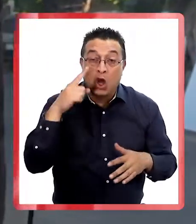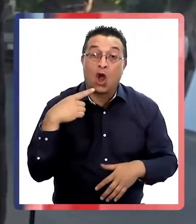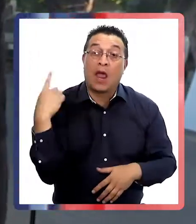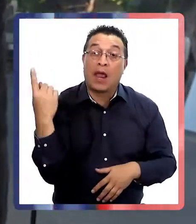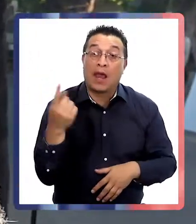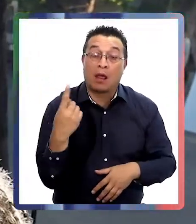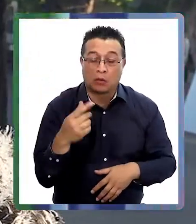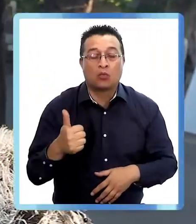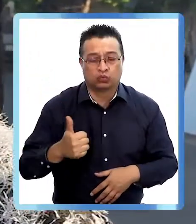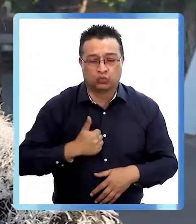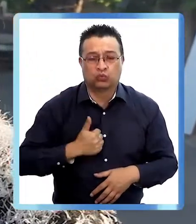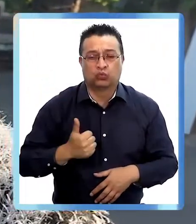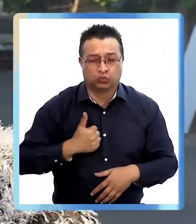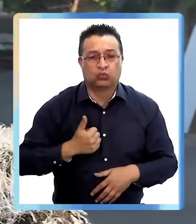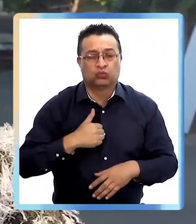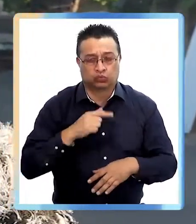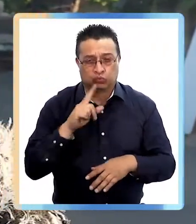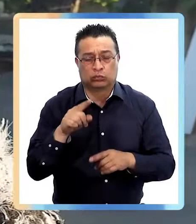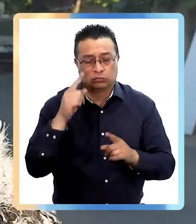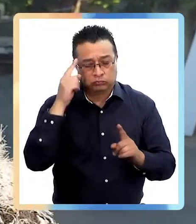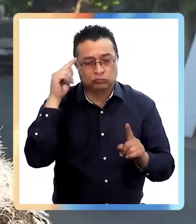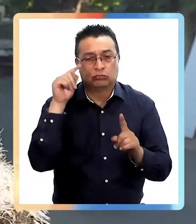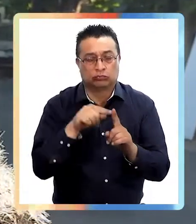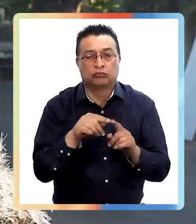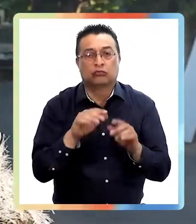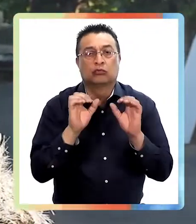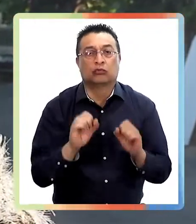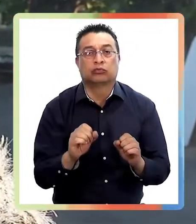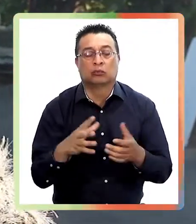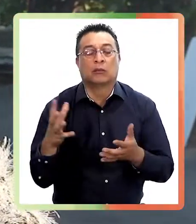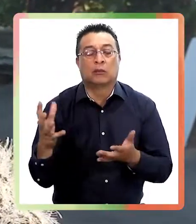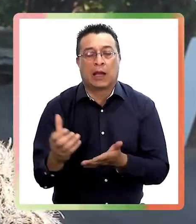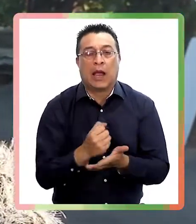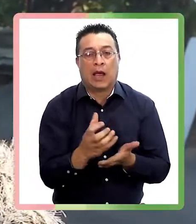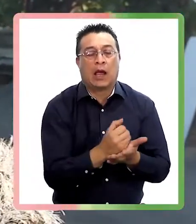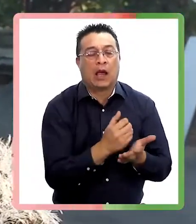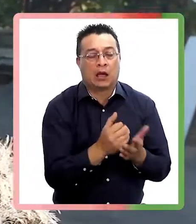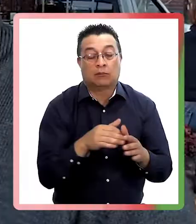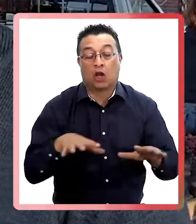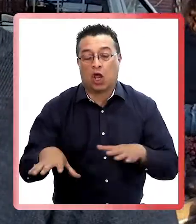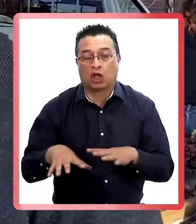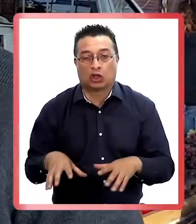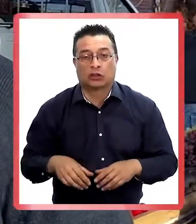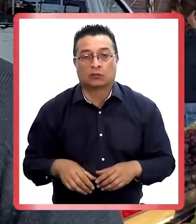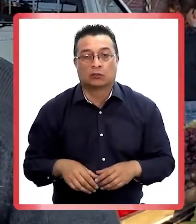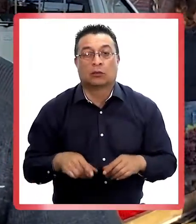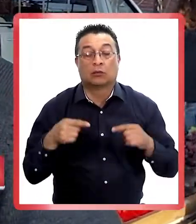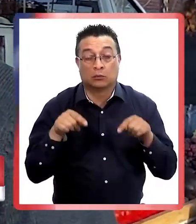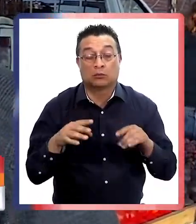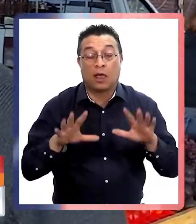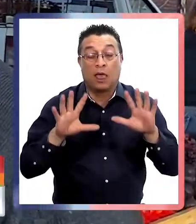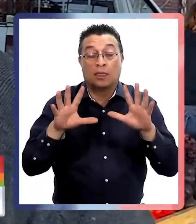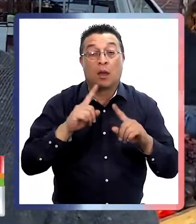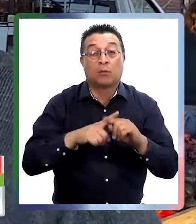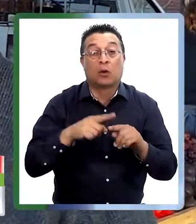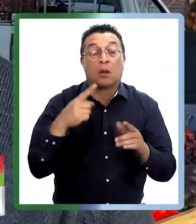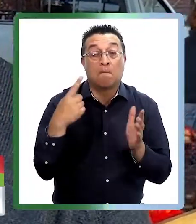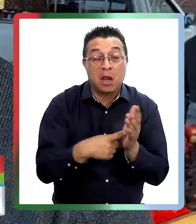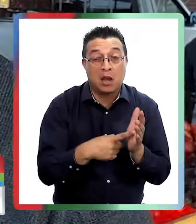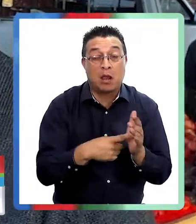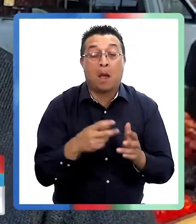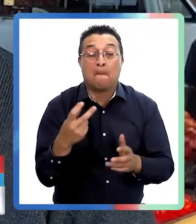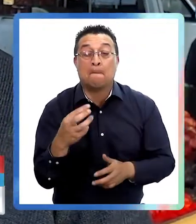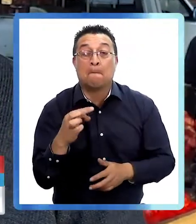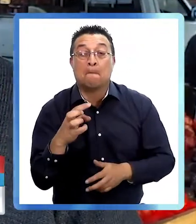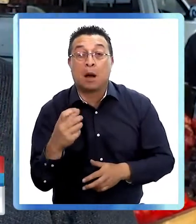generalmente se cumple el objetivo que sacar algo de ganancia con nuestros productos. La cebolla está en 10 por lucas, la papa está